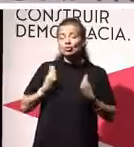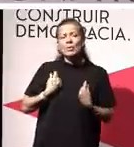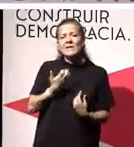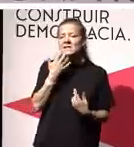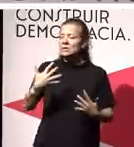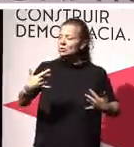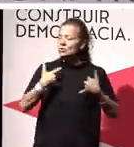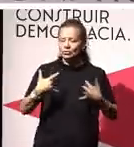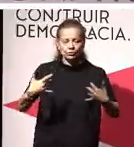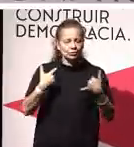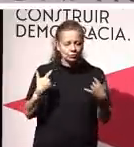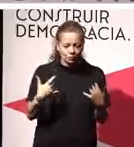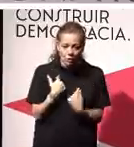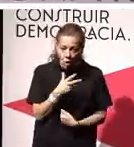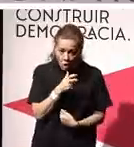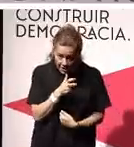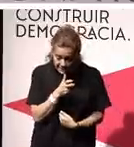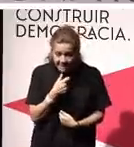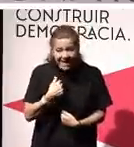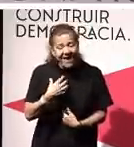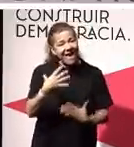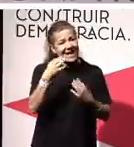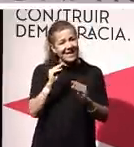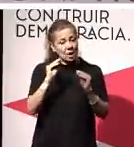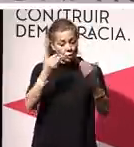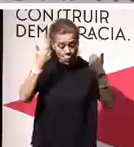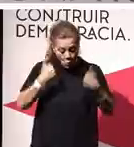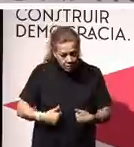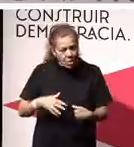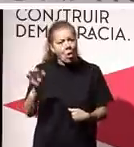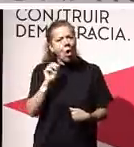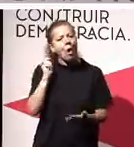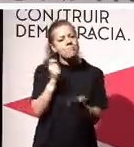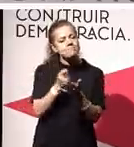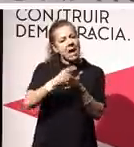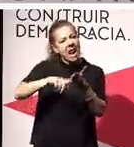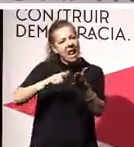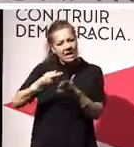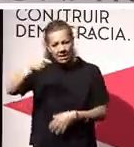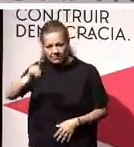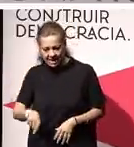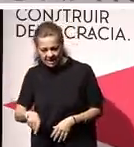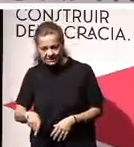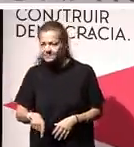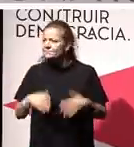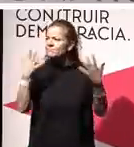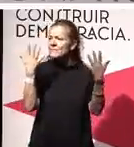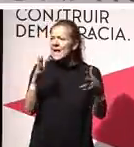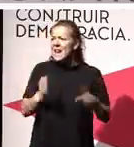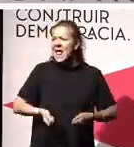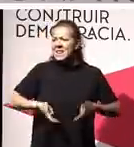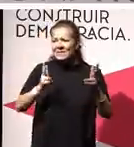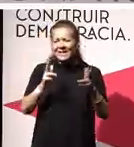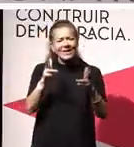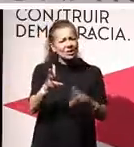es absolutamente insoportable, de decidir sobre tu propio cuerpo o poder pagar el alquiler al final del mes. La libertad de los